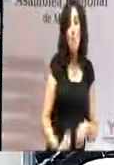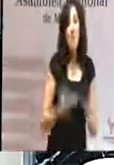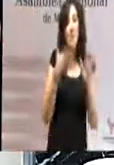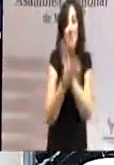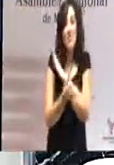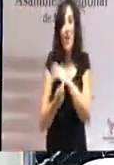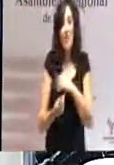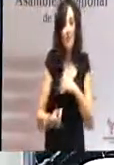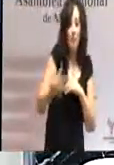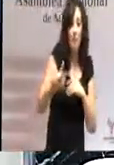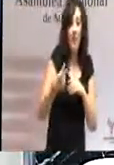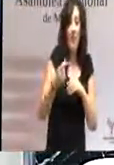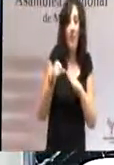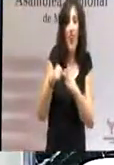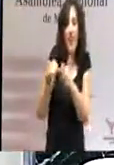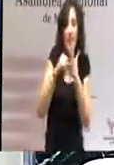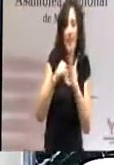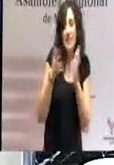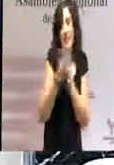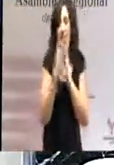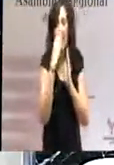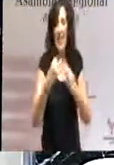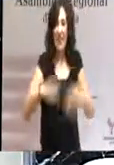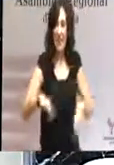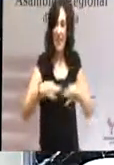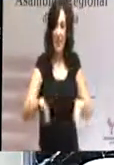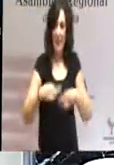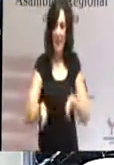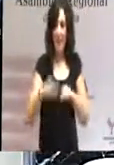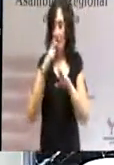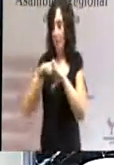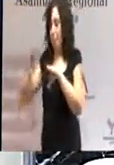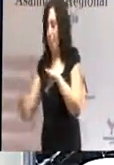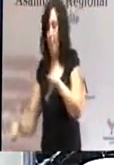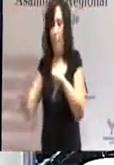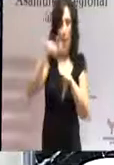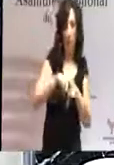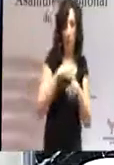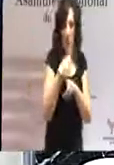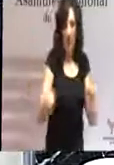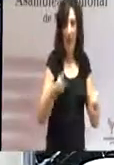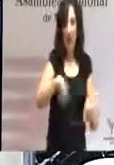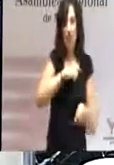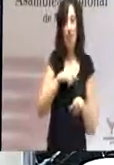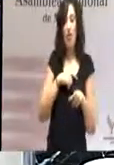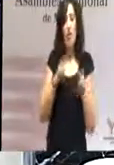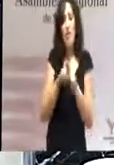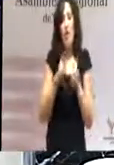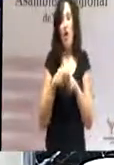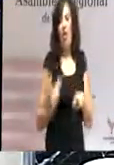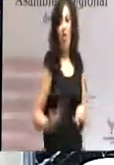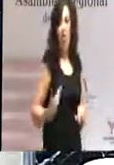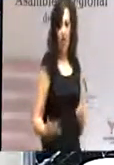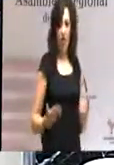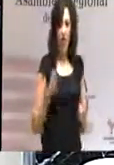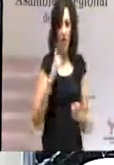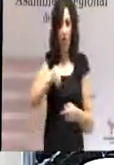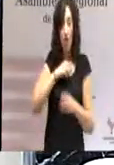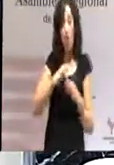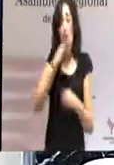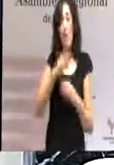salir por cercanías, tienes que salir por cercanías, somos de segunda B. No nos vamos a tomar las uvas en el